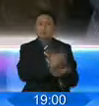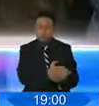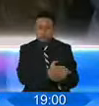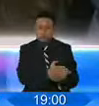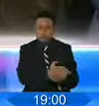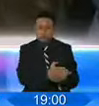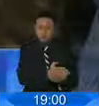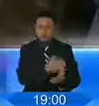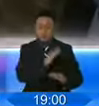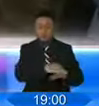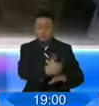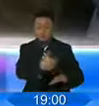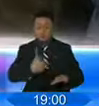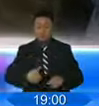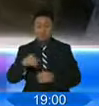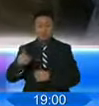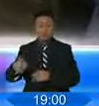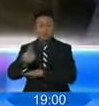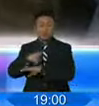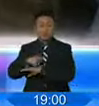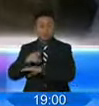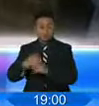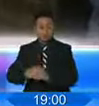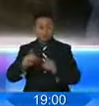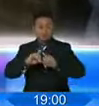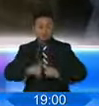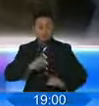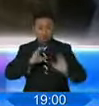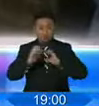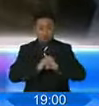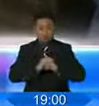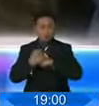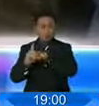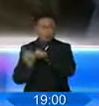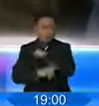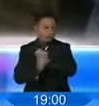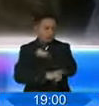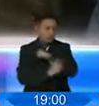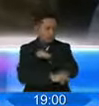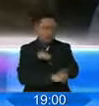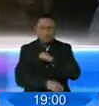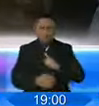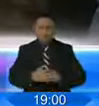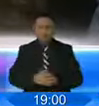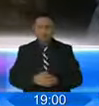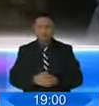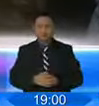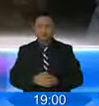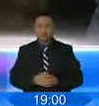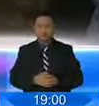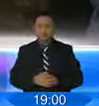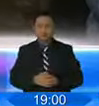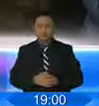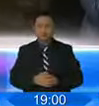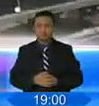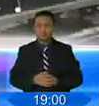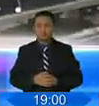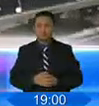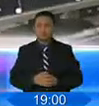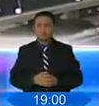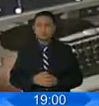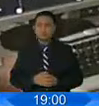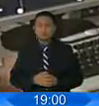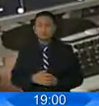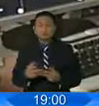esta entidad ha impuesto a diversos medios de información después del 24 de mayo.